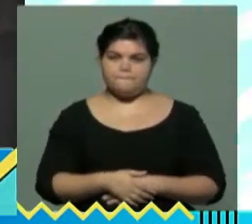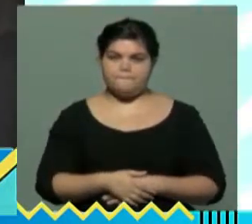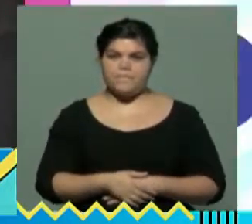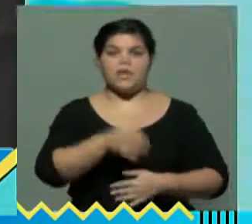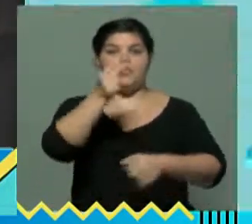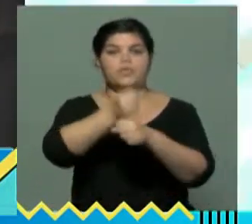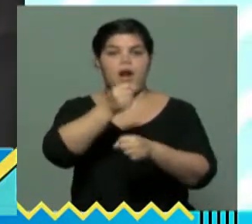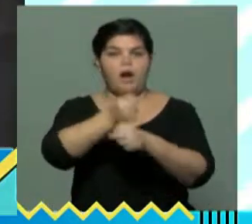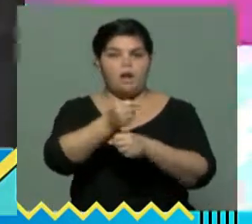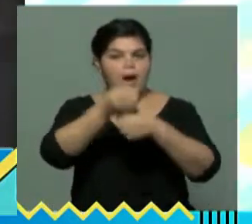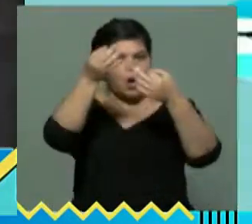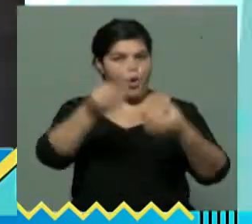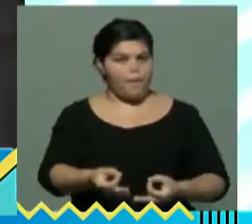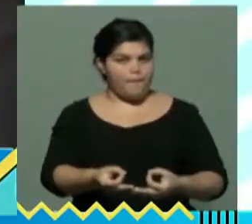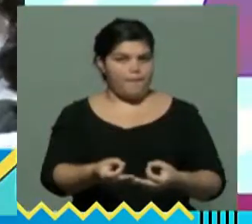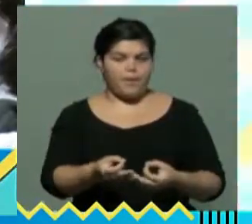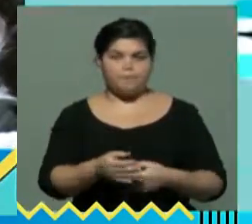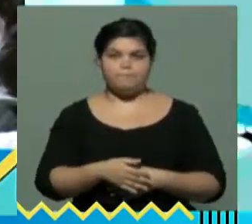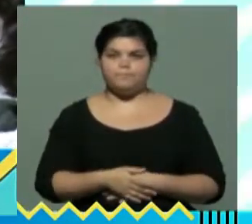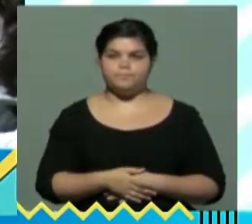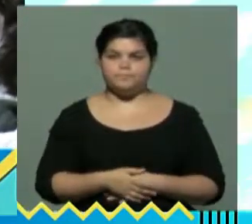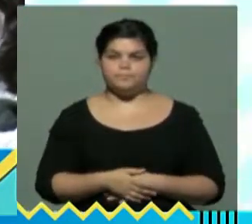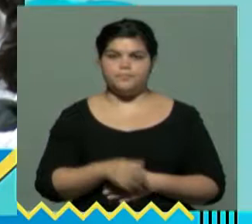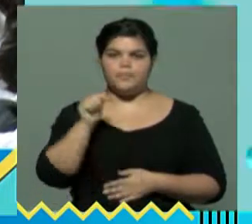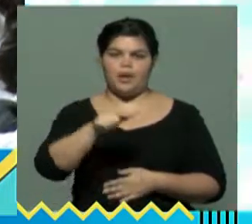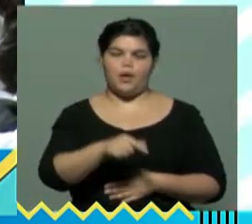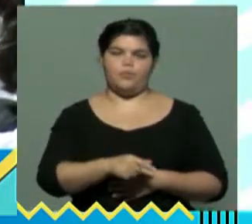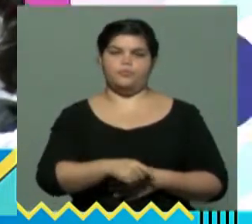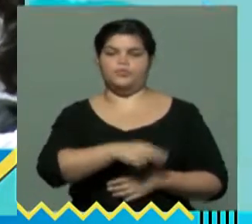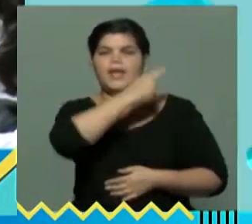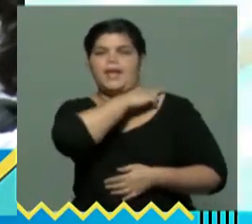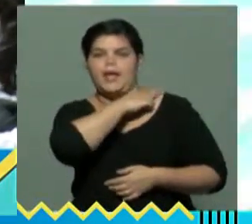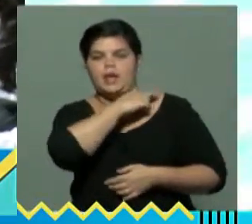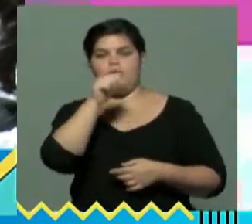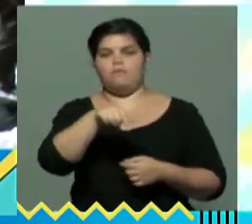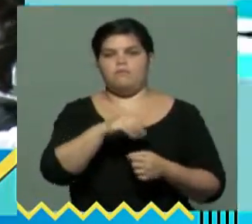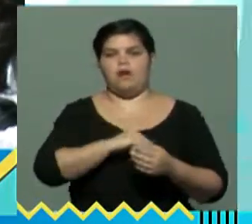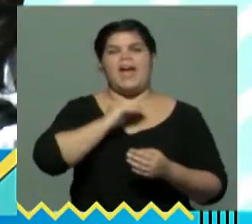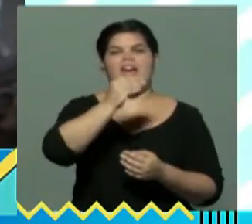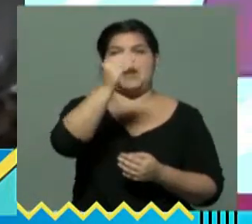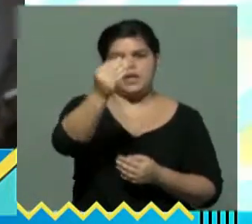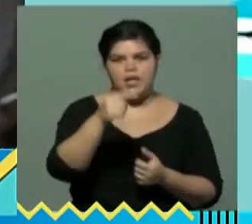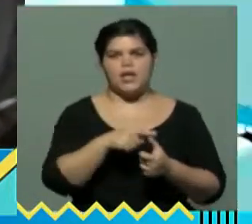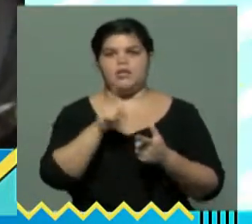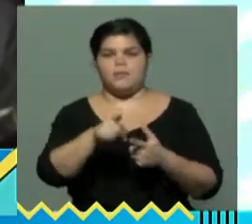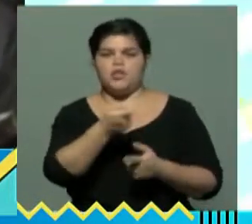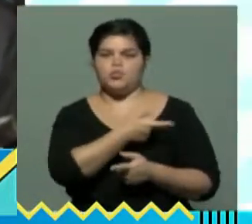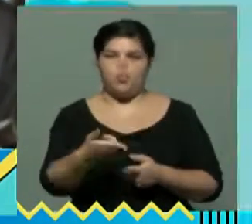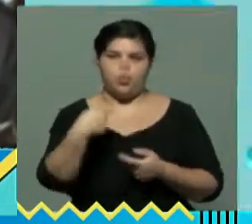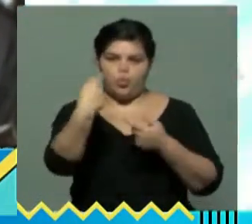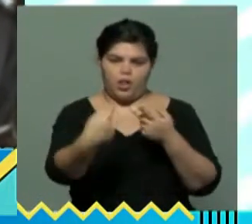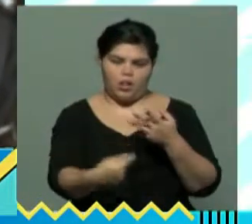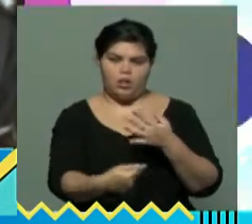un empleo en las condiciones tradicionales, ¿verdad? Con jerarquía, con remuneración. Lo que se valora mucho